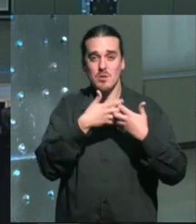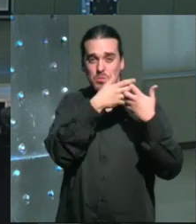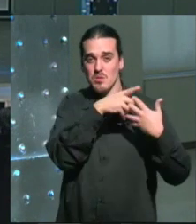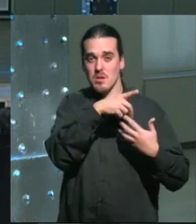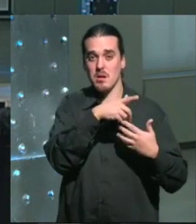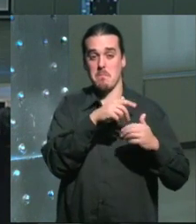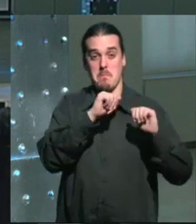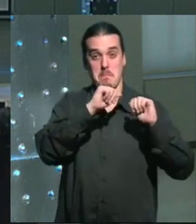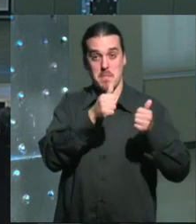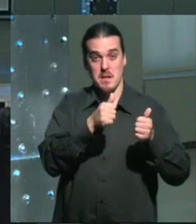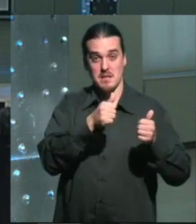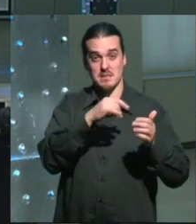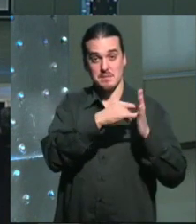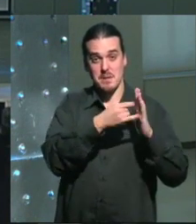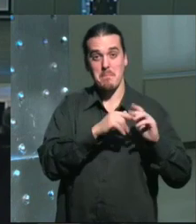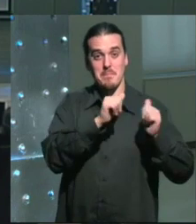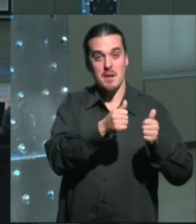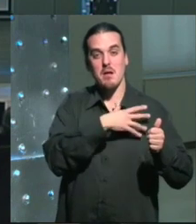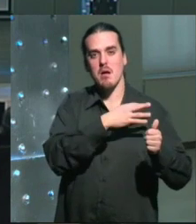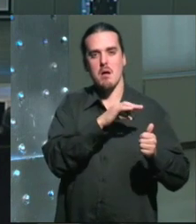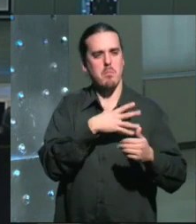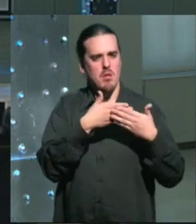ciudadano de a pie y tienen que luchar entre ellos. Y por